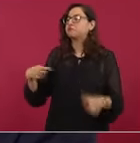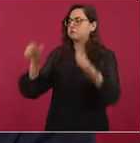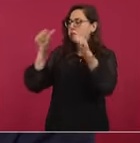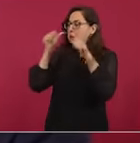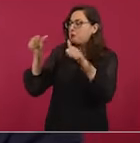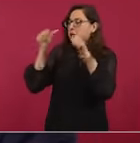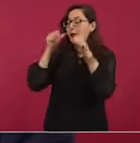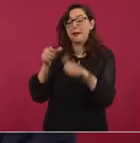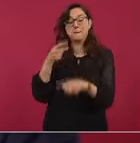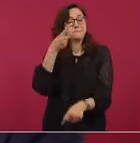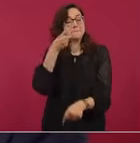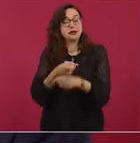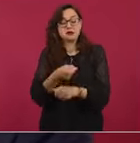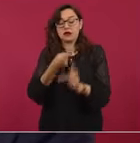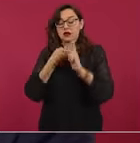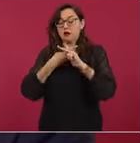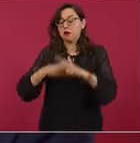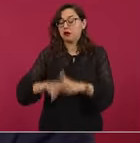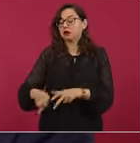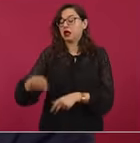el principio,